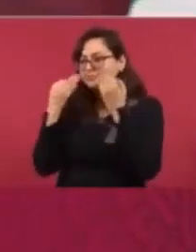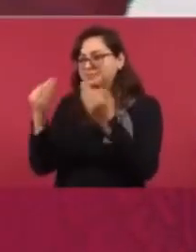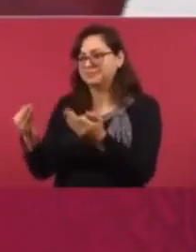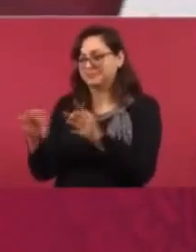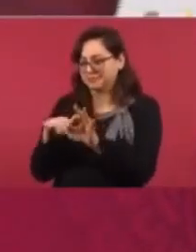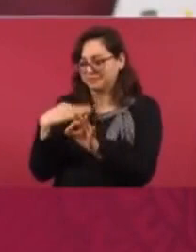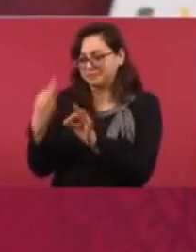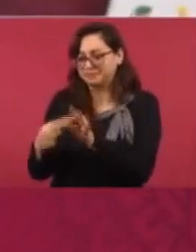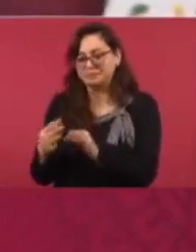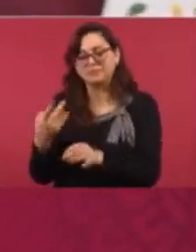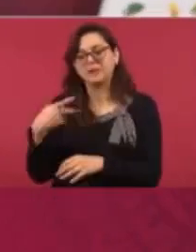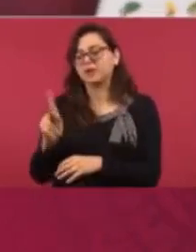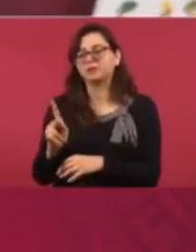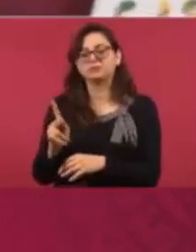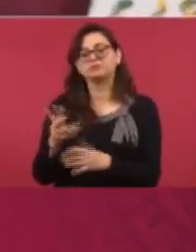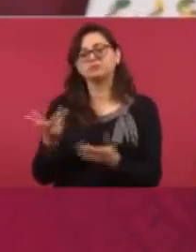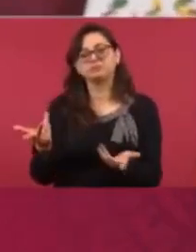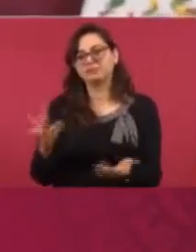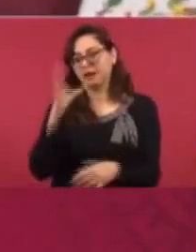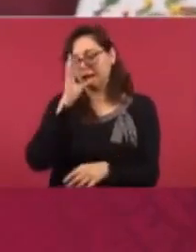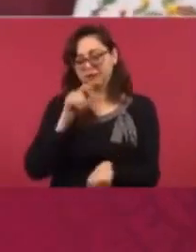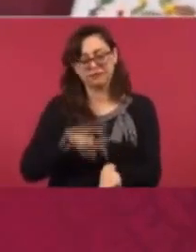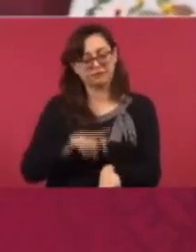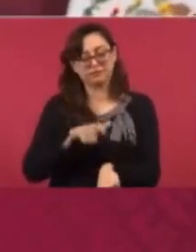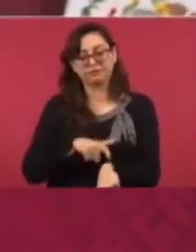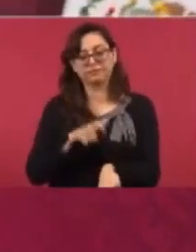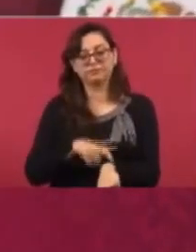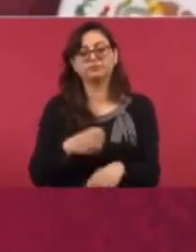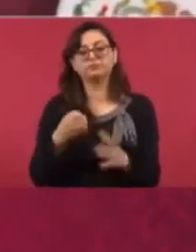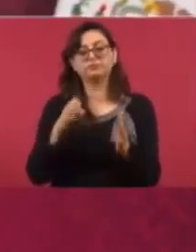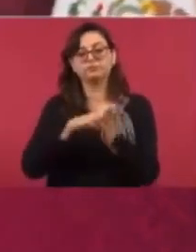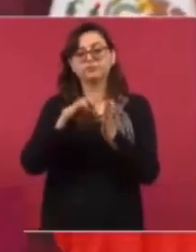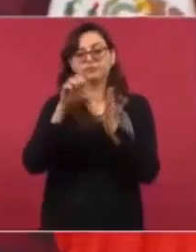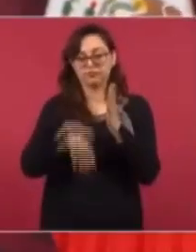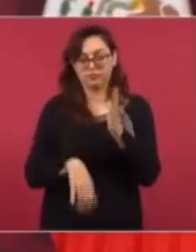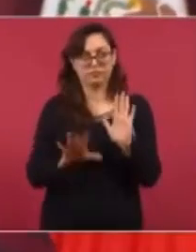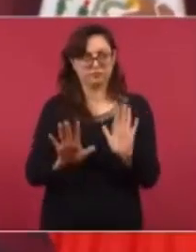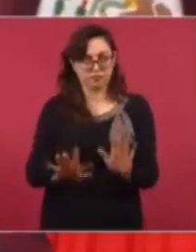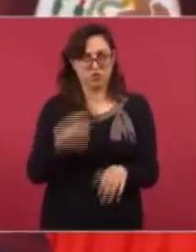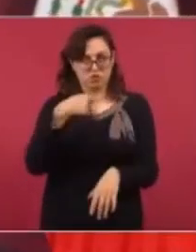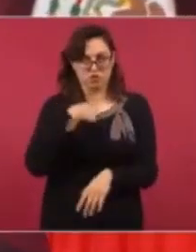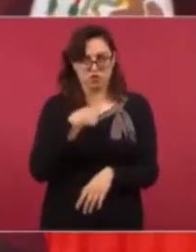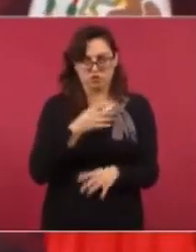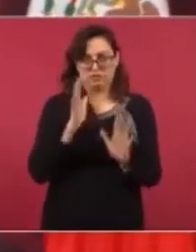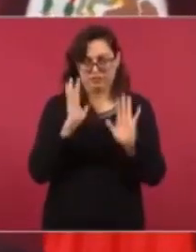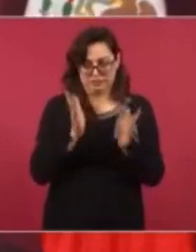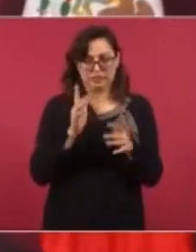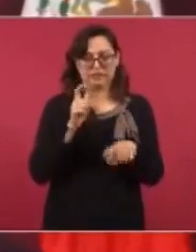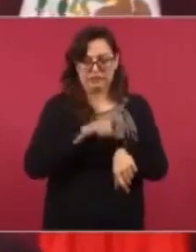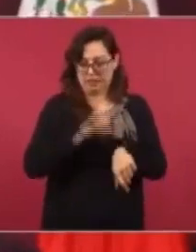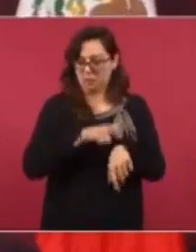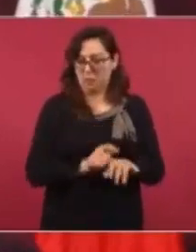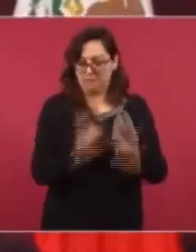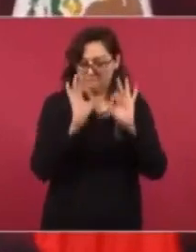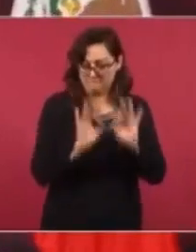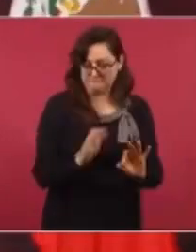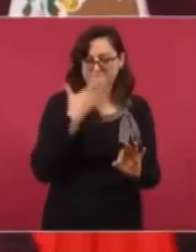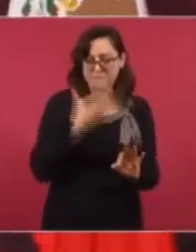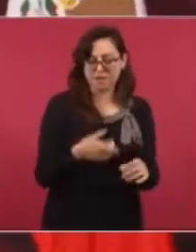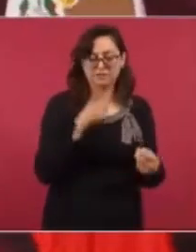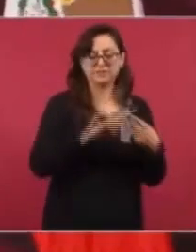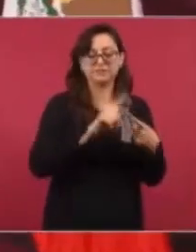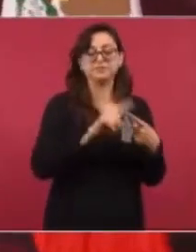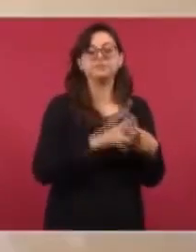dejar funcionando la nueva refinería de Dos Bocas. Me va a alcanzar el